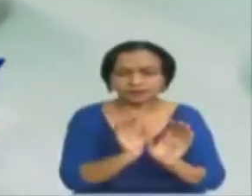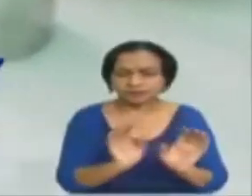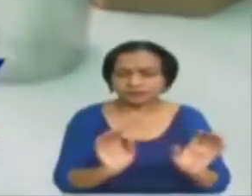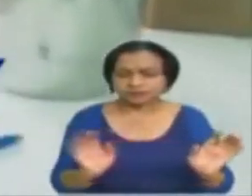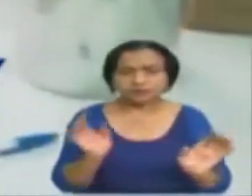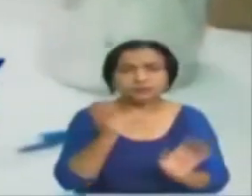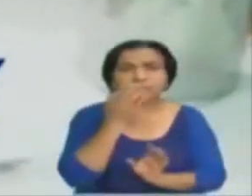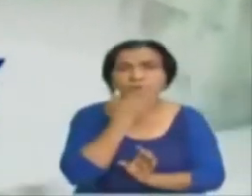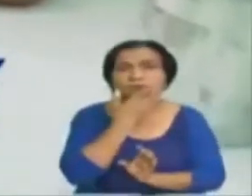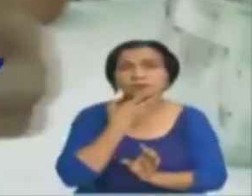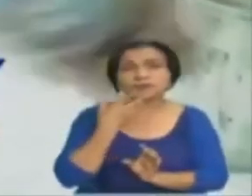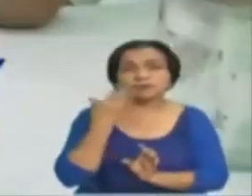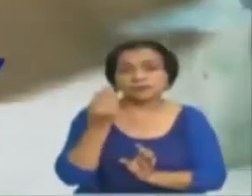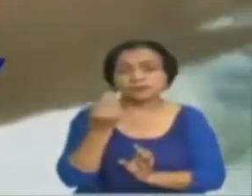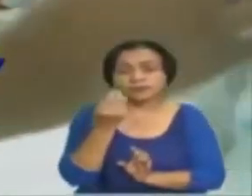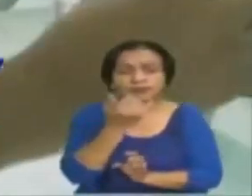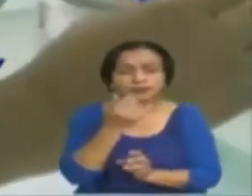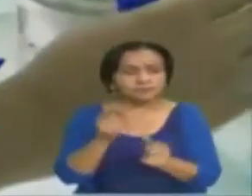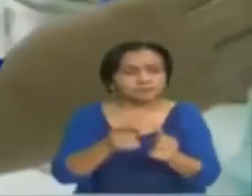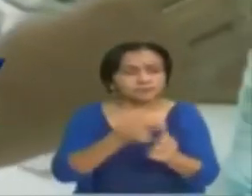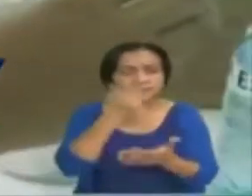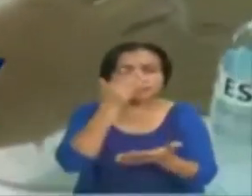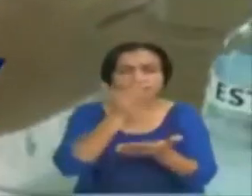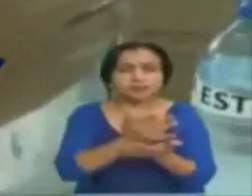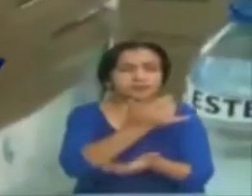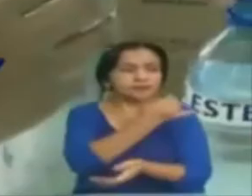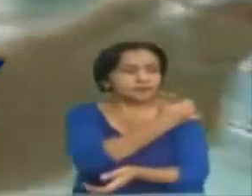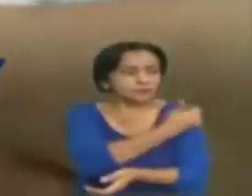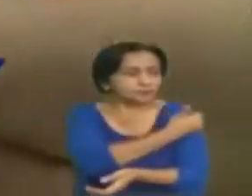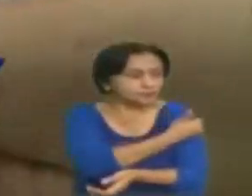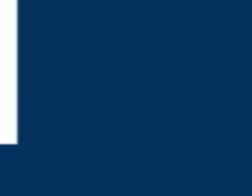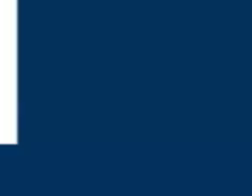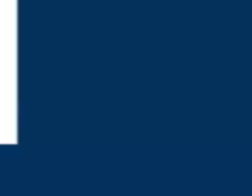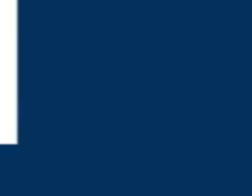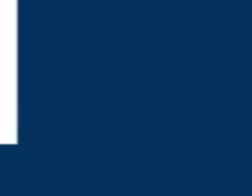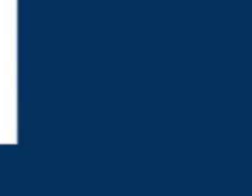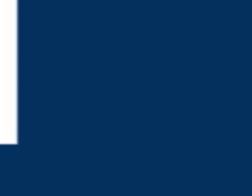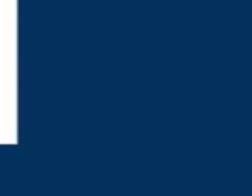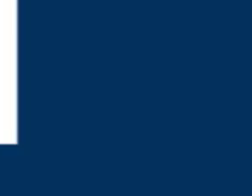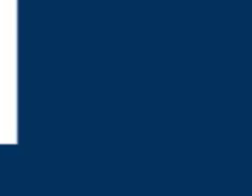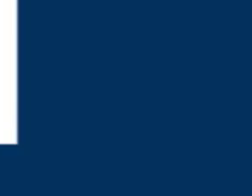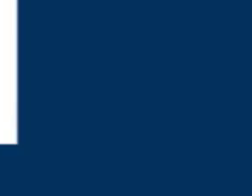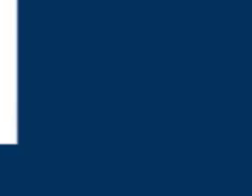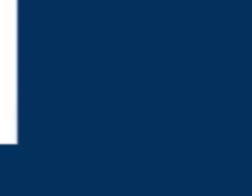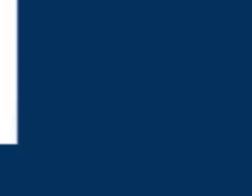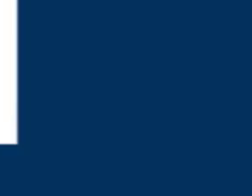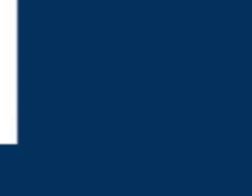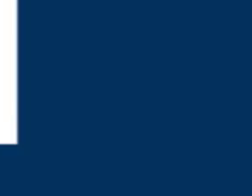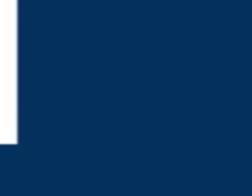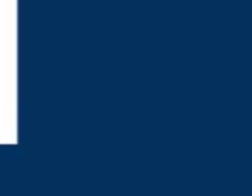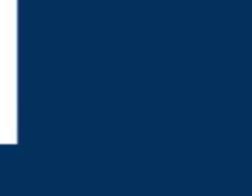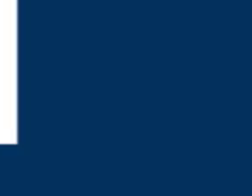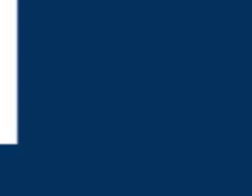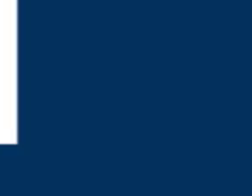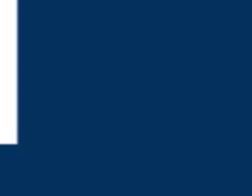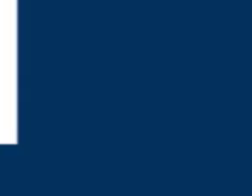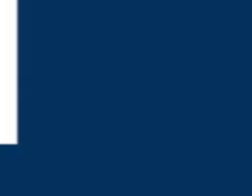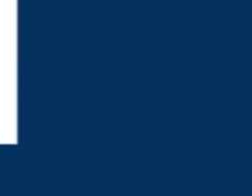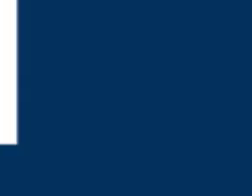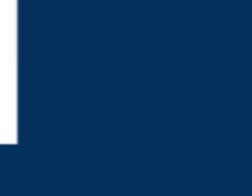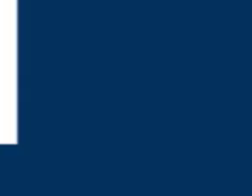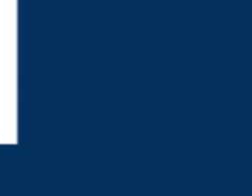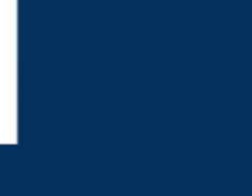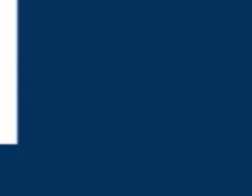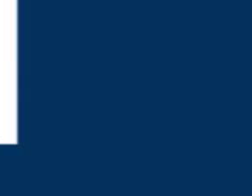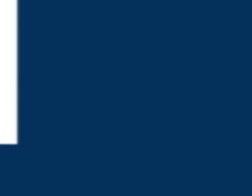$207.962. La campaña que estamos desarrollando de vacunación contra la influenza, tenemos hasta